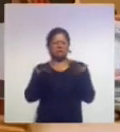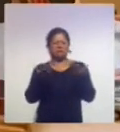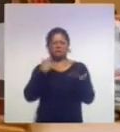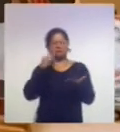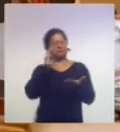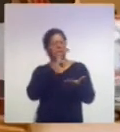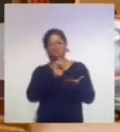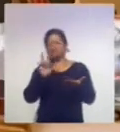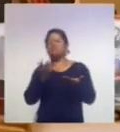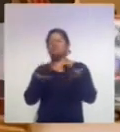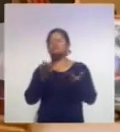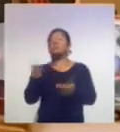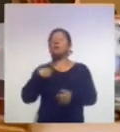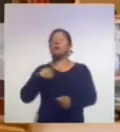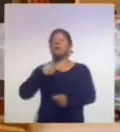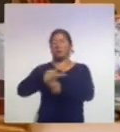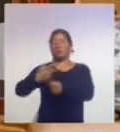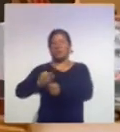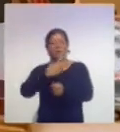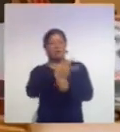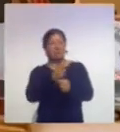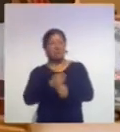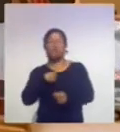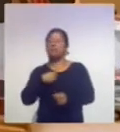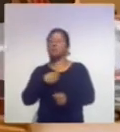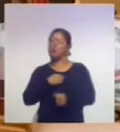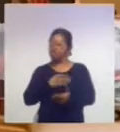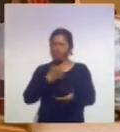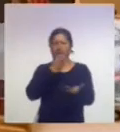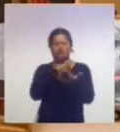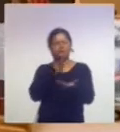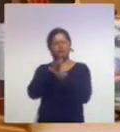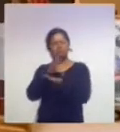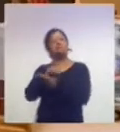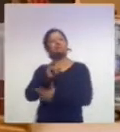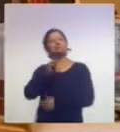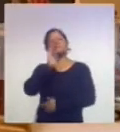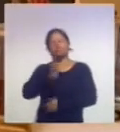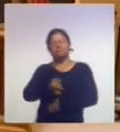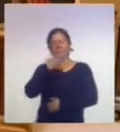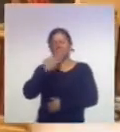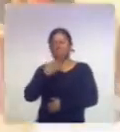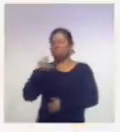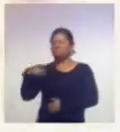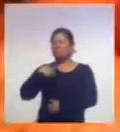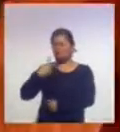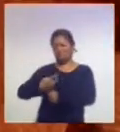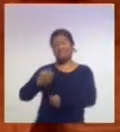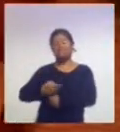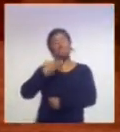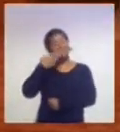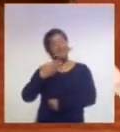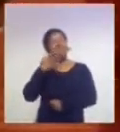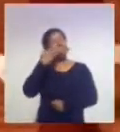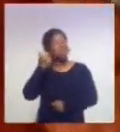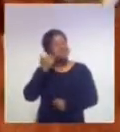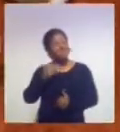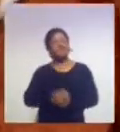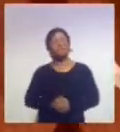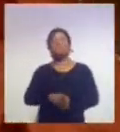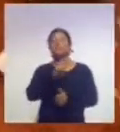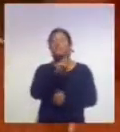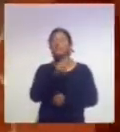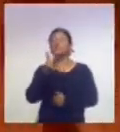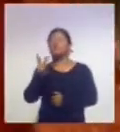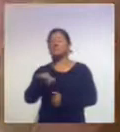nos han hecho favor de invitarnos hemos caído con el pie derecho, nos han aceptado de manera muy favorable. Romárico Vieira y